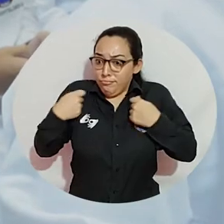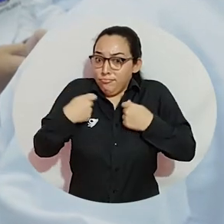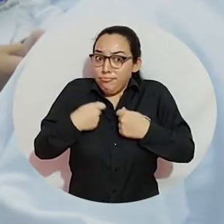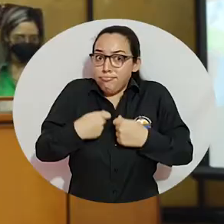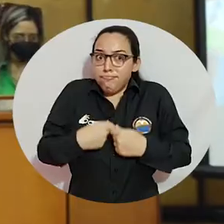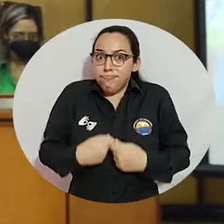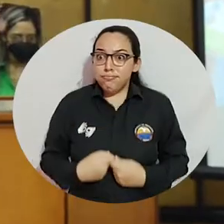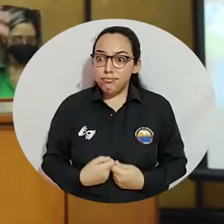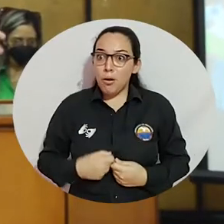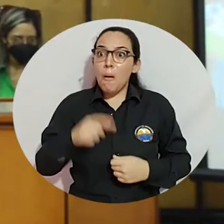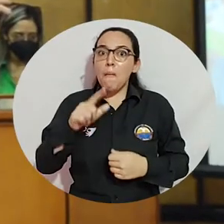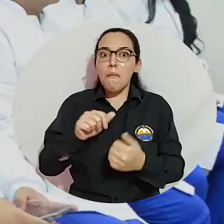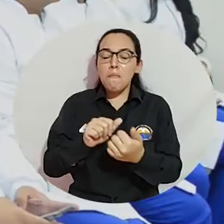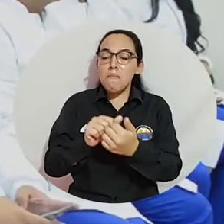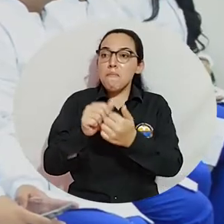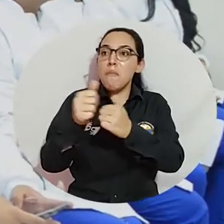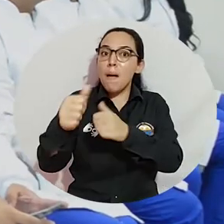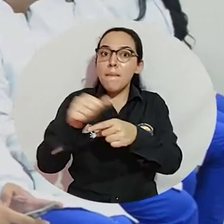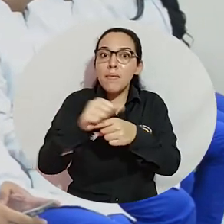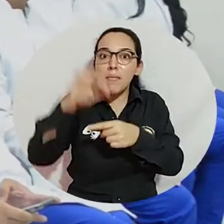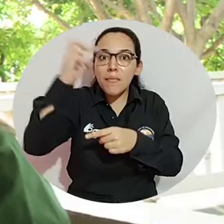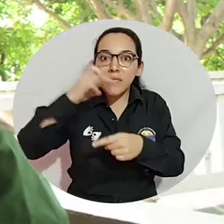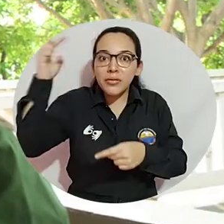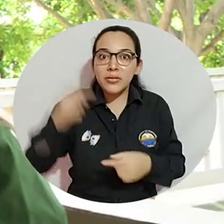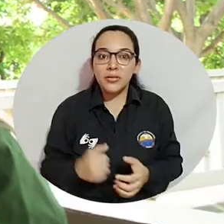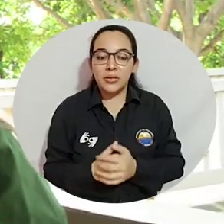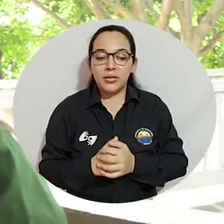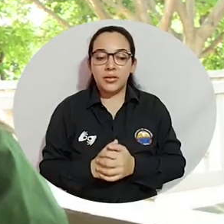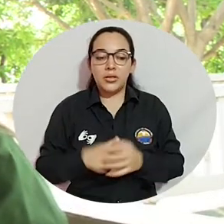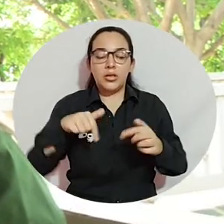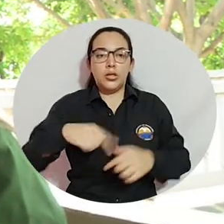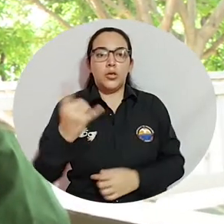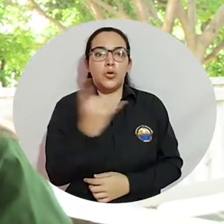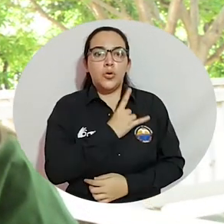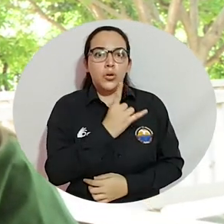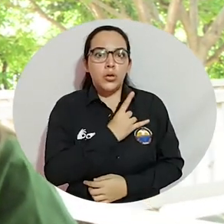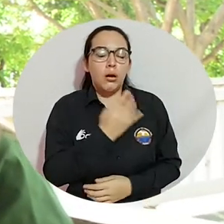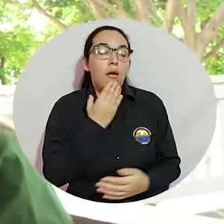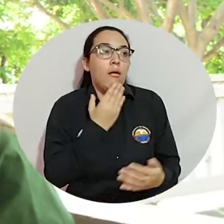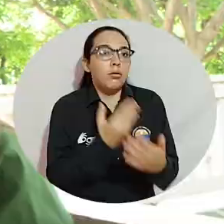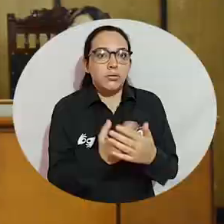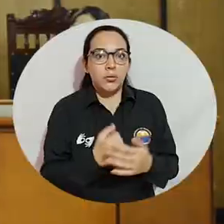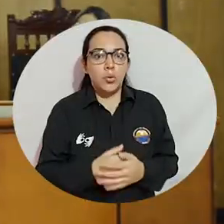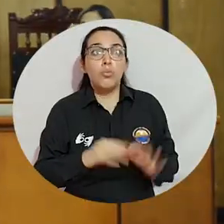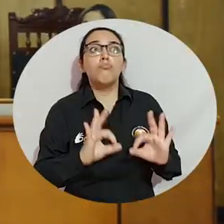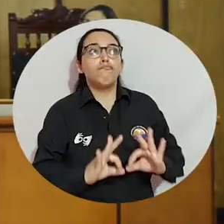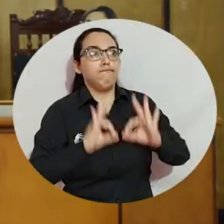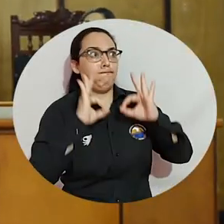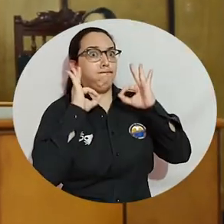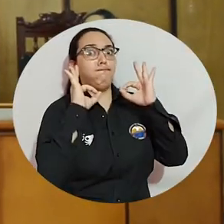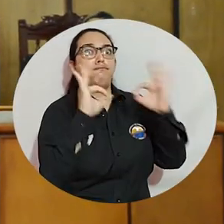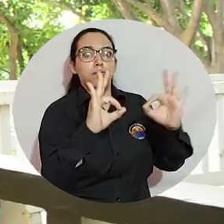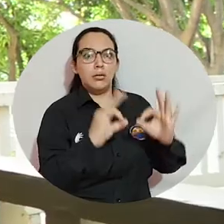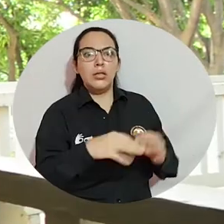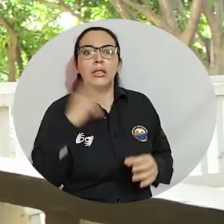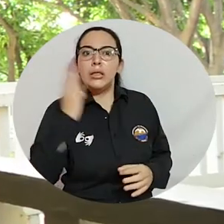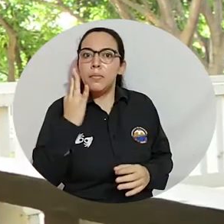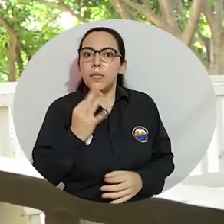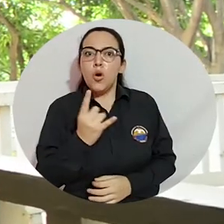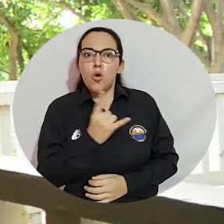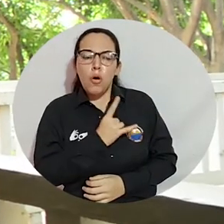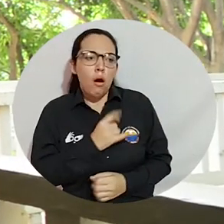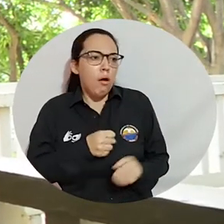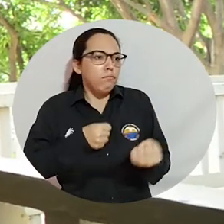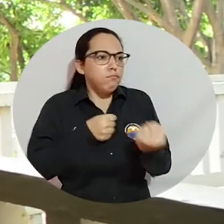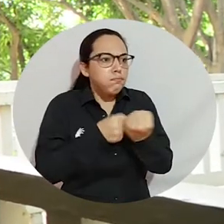luego de cursar exitosamente su formación en todos los destinos del mundo esta universidad de información excelente siempre han